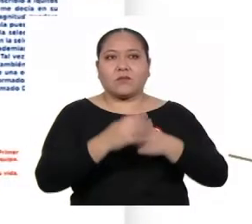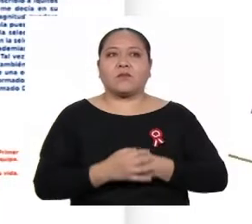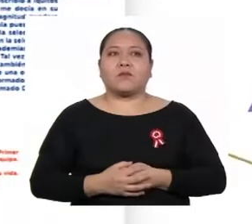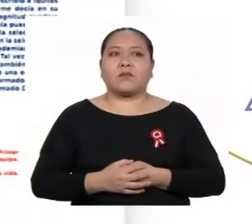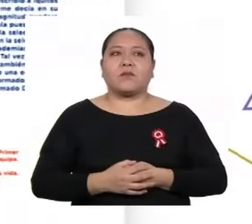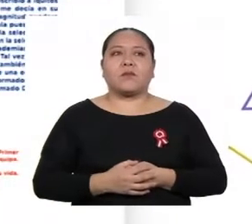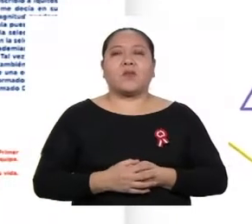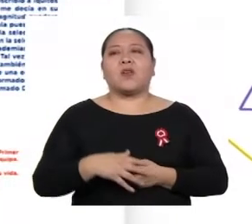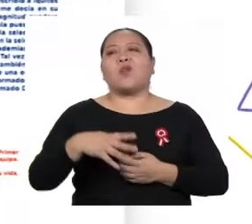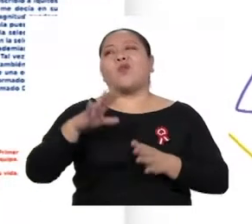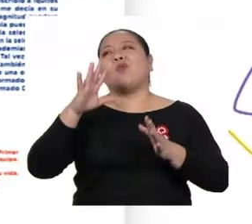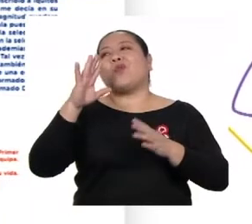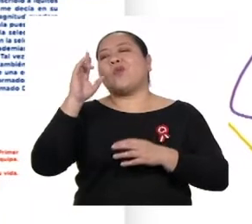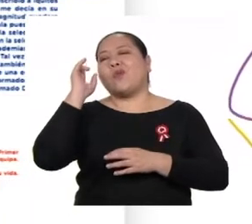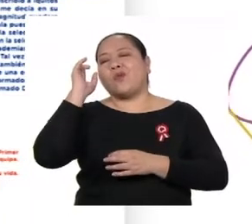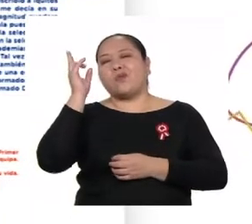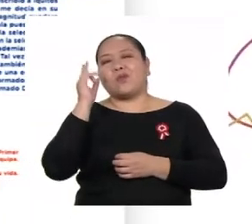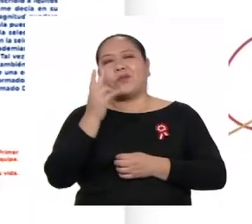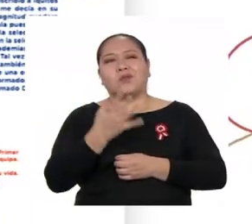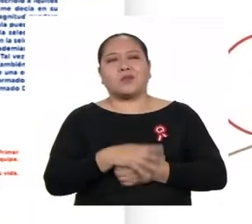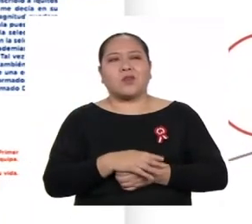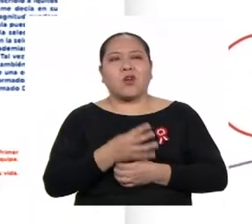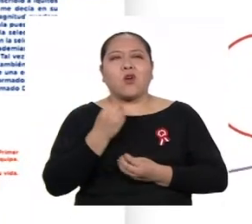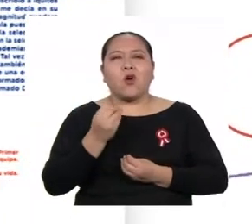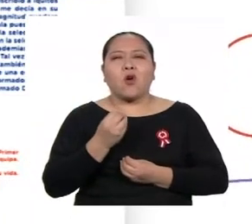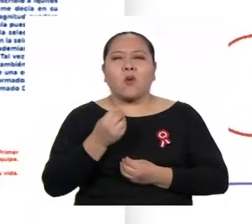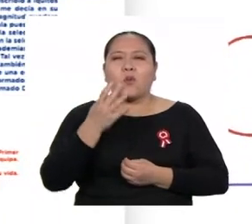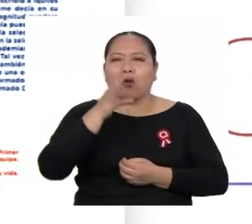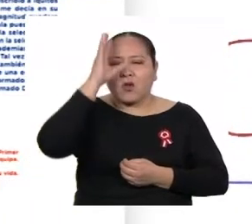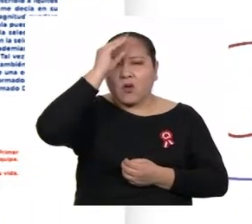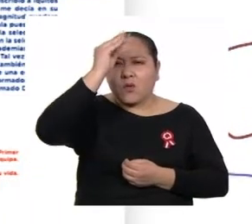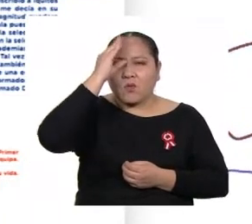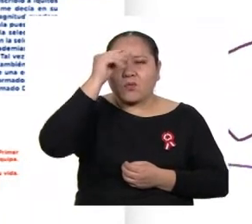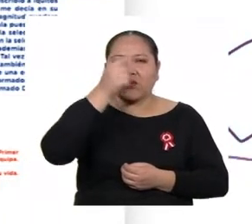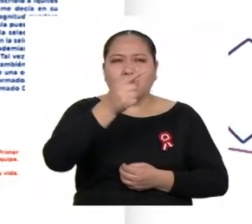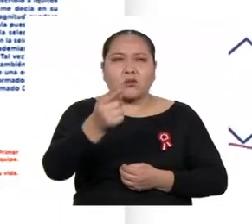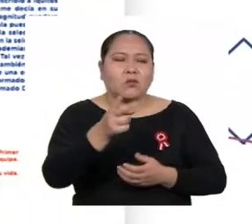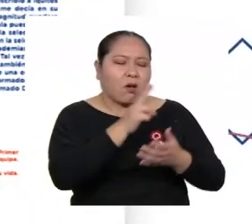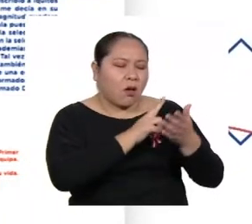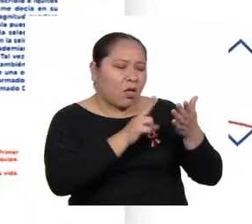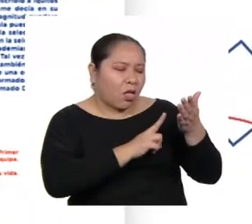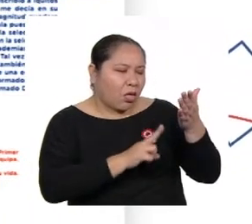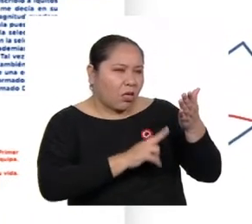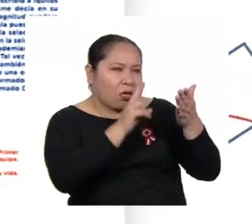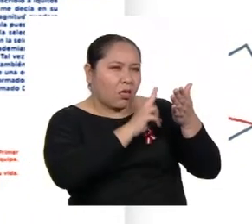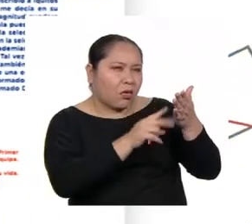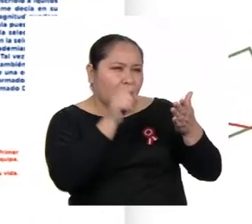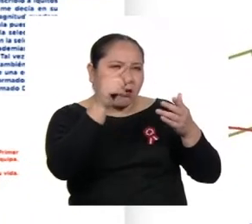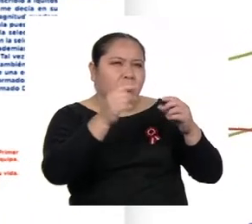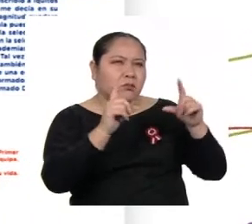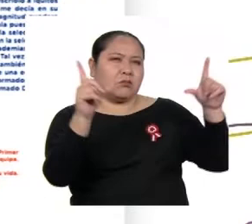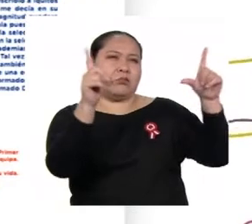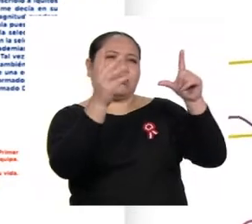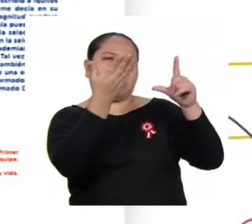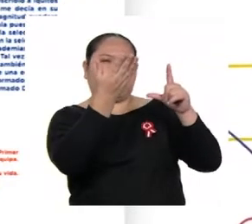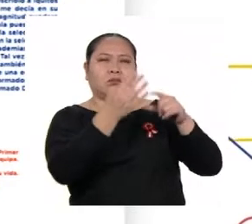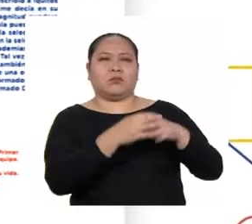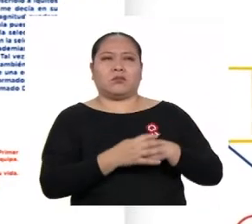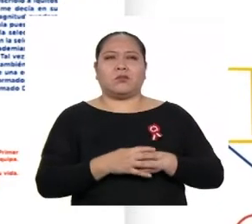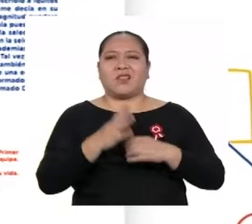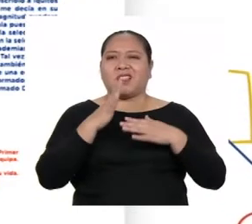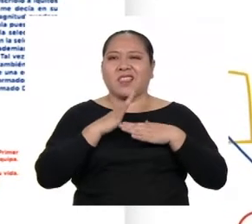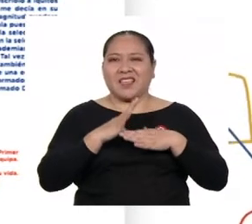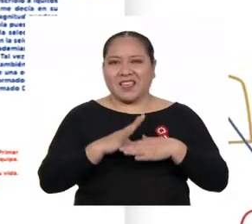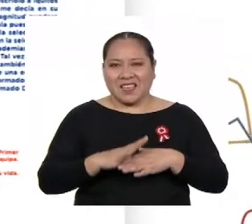Uy, profe, no se pase. ¿Cómo las chicas y los chicos van a leer todo ese texto en la pantalla?